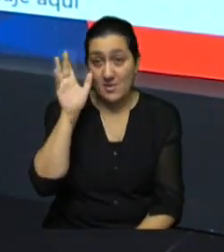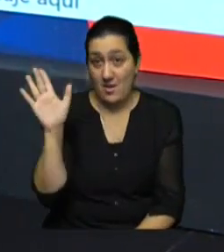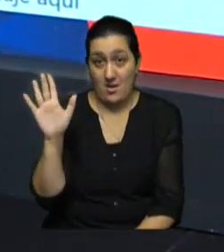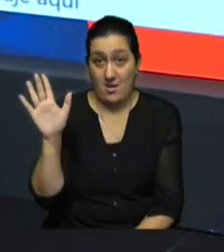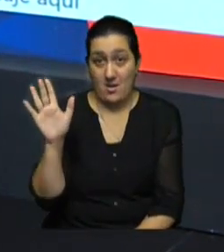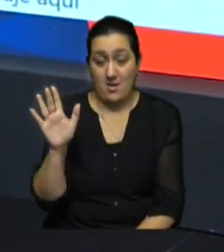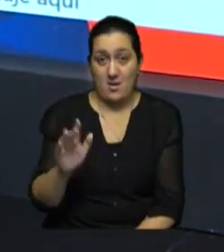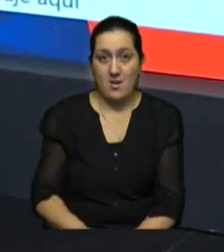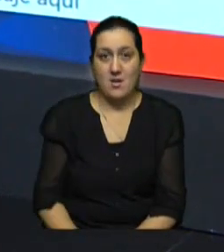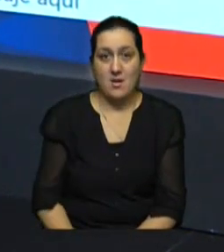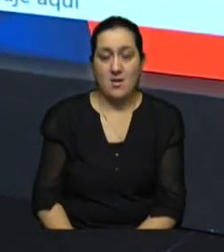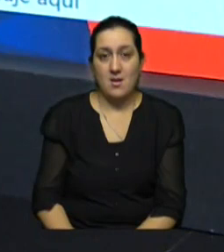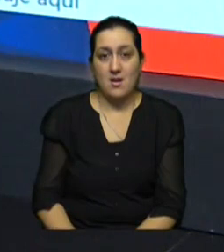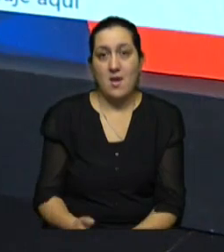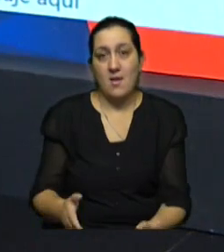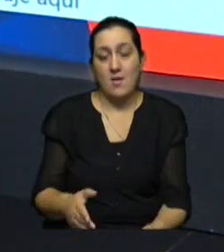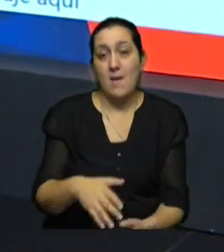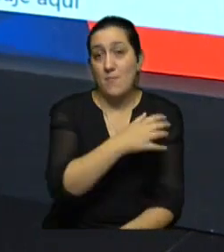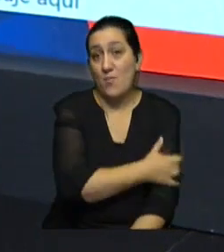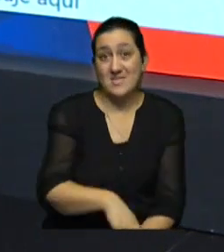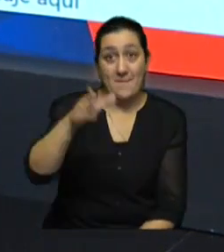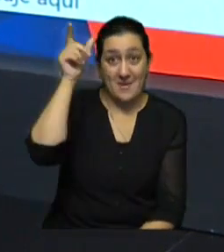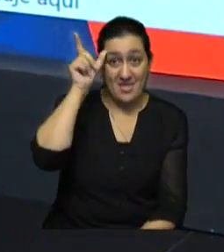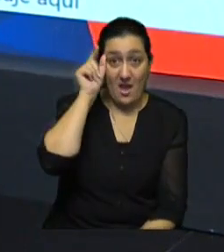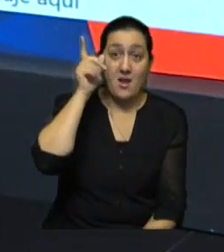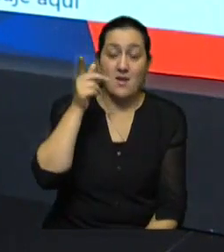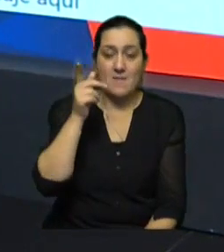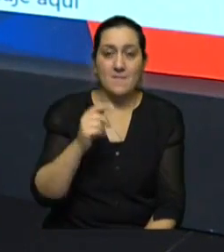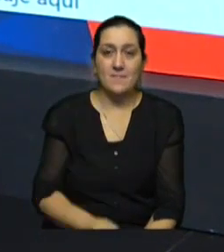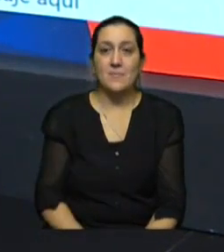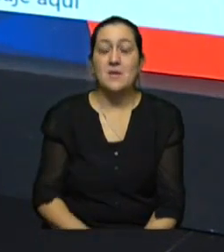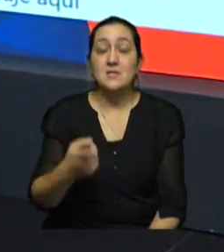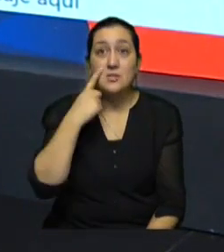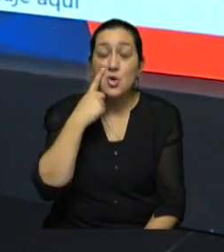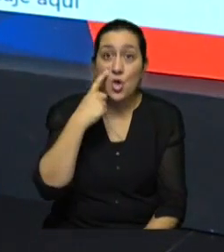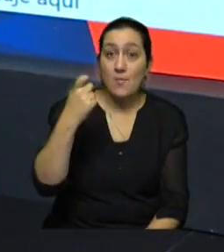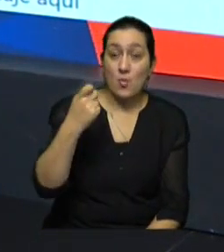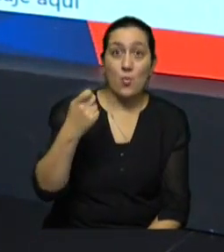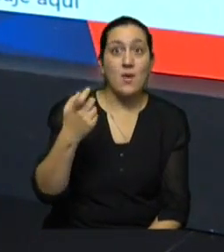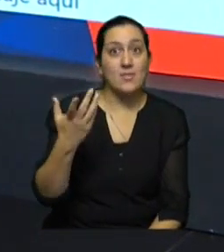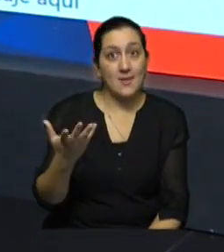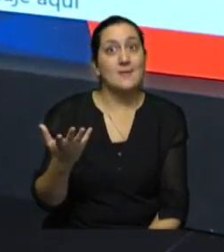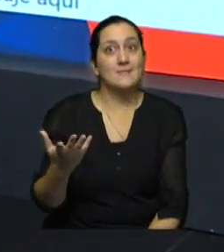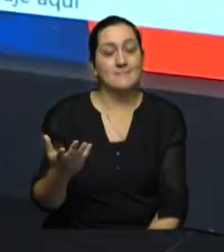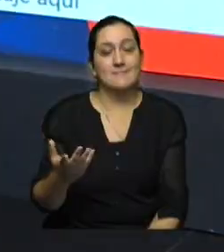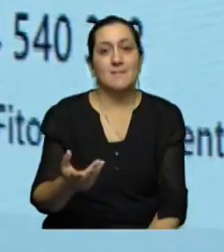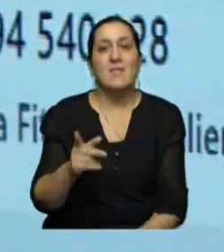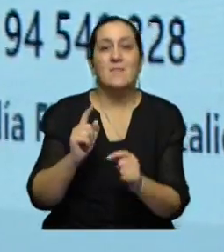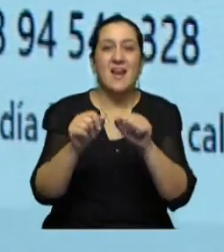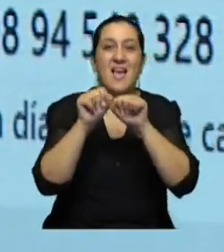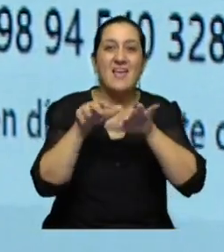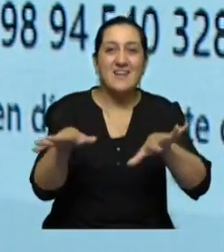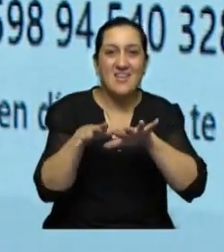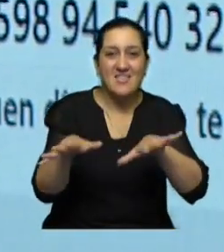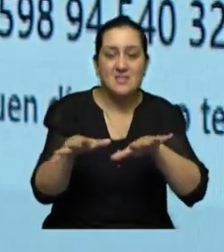que es la que nos someten constantemente y si no nos despertamos... Caemos en esa sin darnos cuenta. Exacto. Las redes